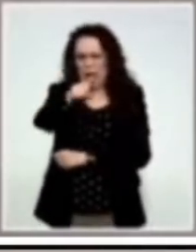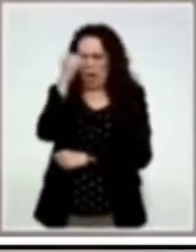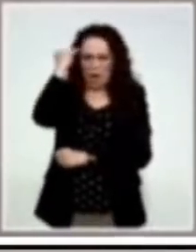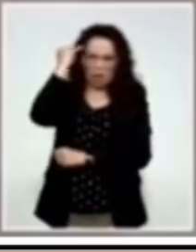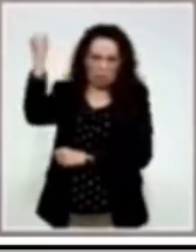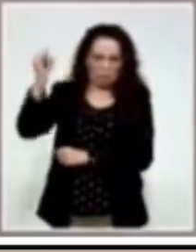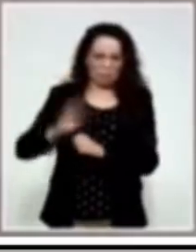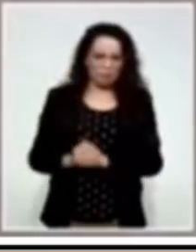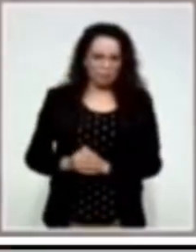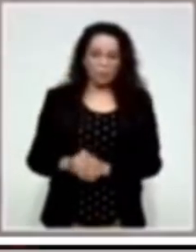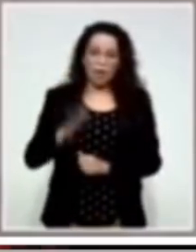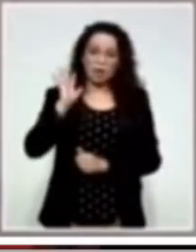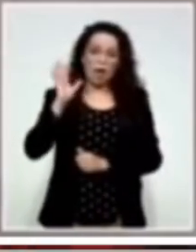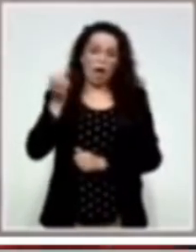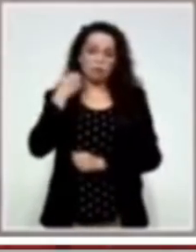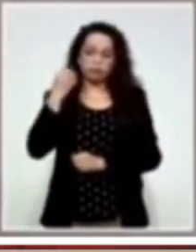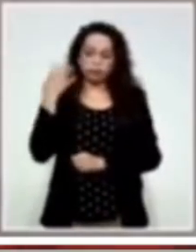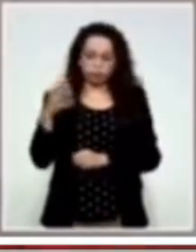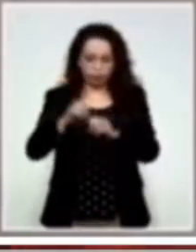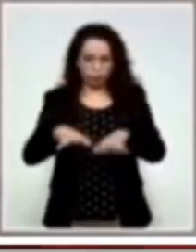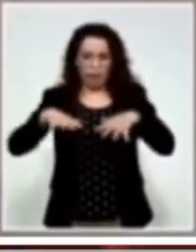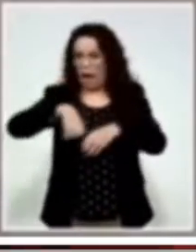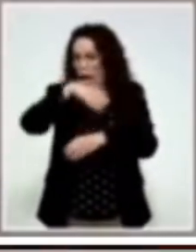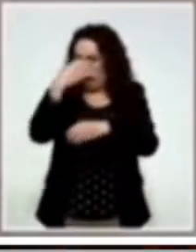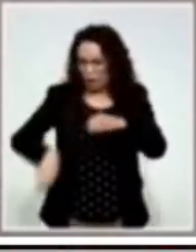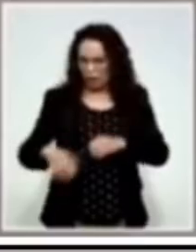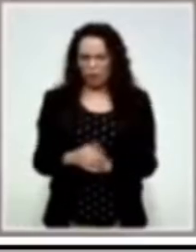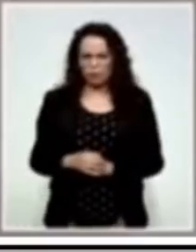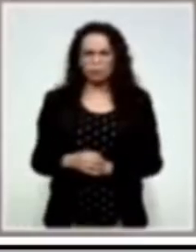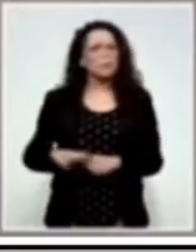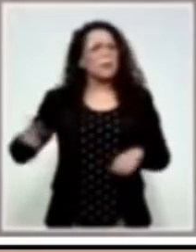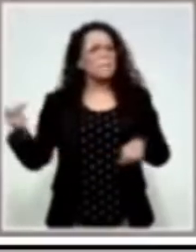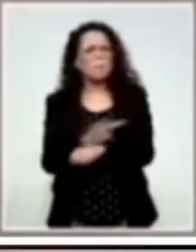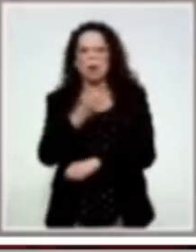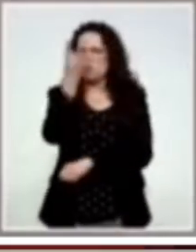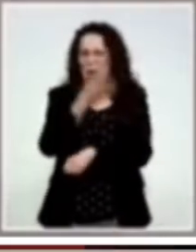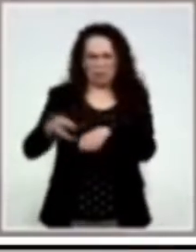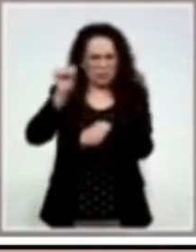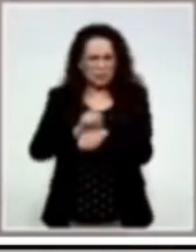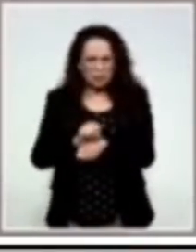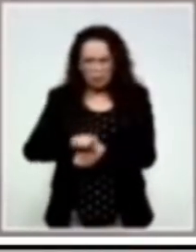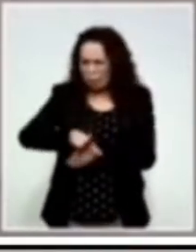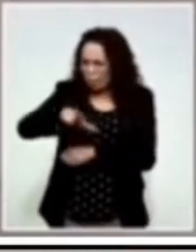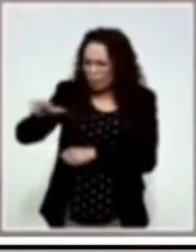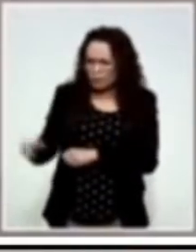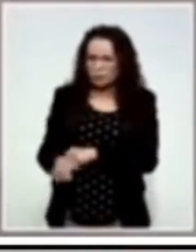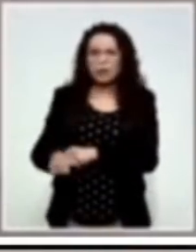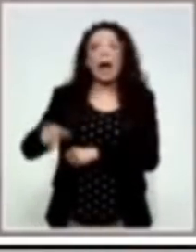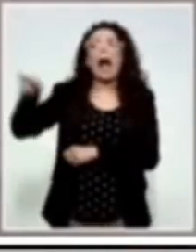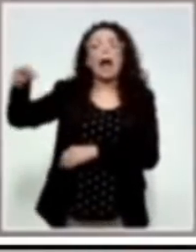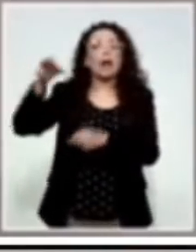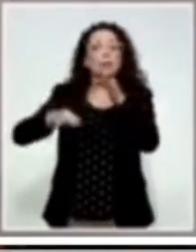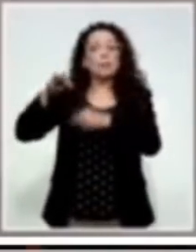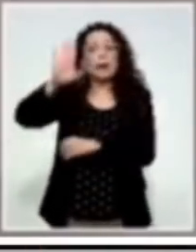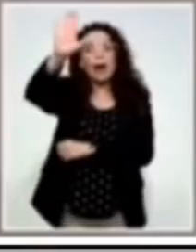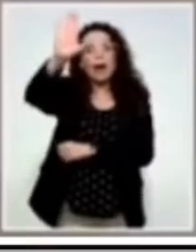acaba una sesión, 1 o 2 o 3 o 4 semanas después, cualquier ministro o ministra viene, perdón,